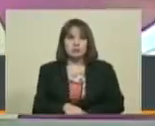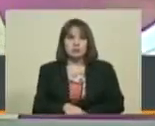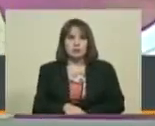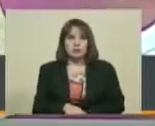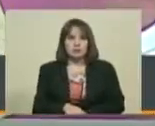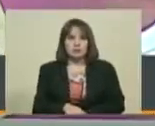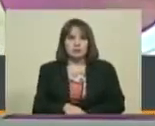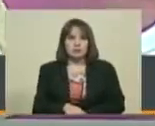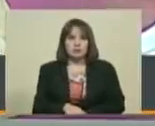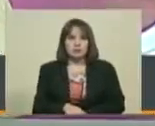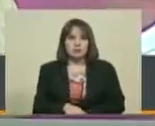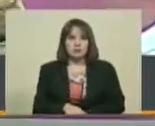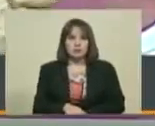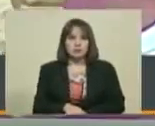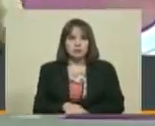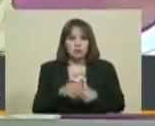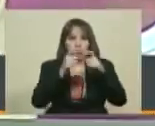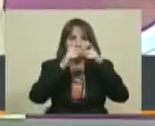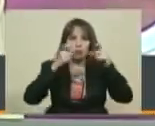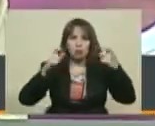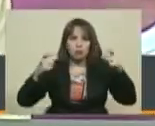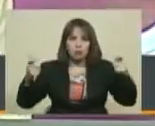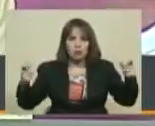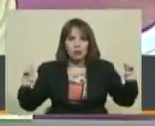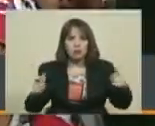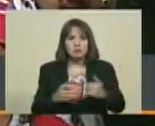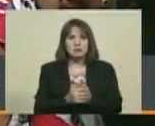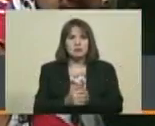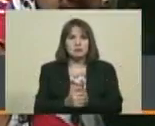10 años de expansión del ingreso